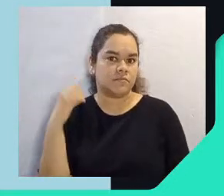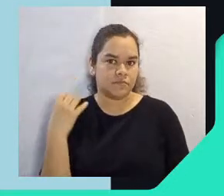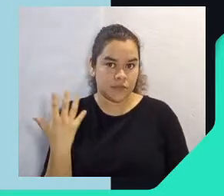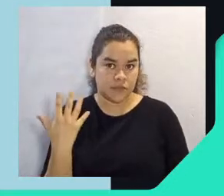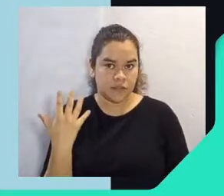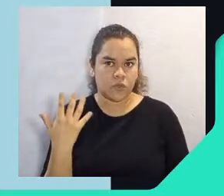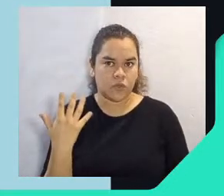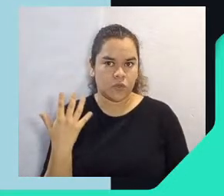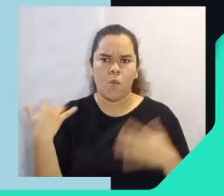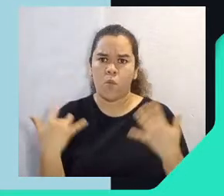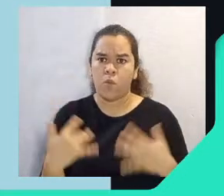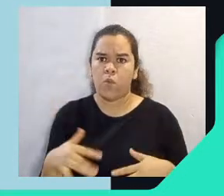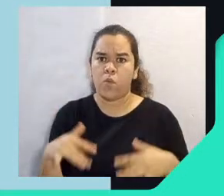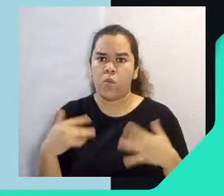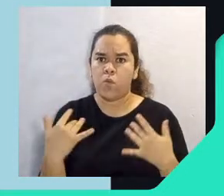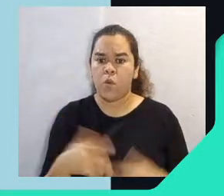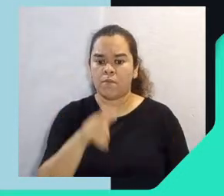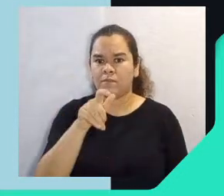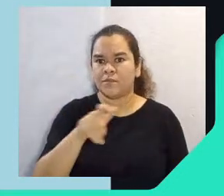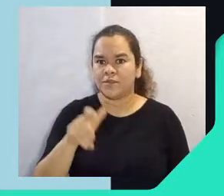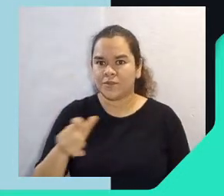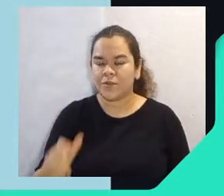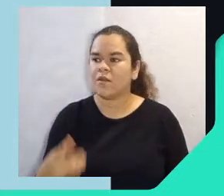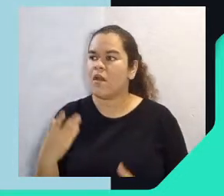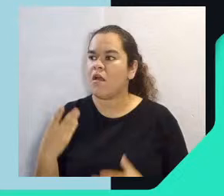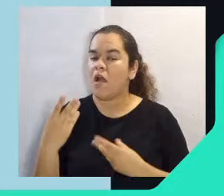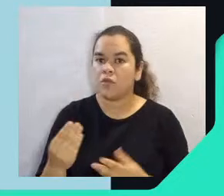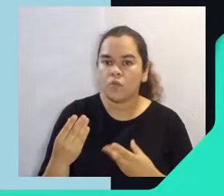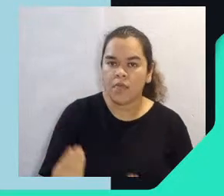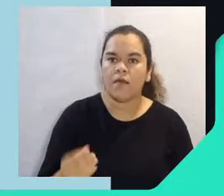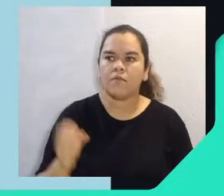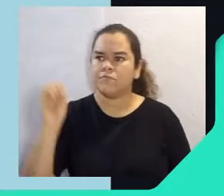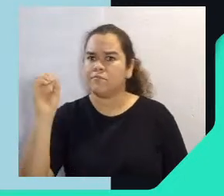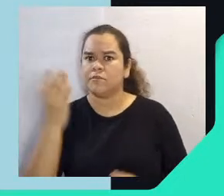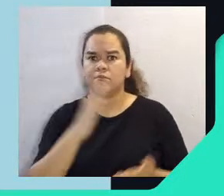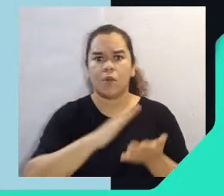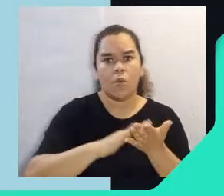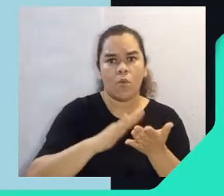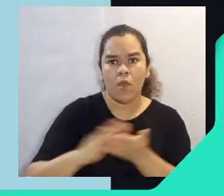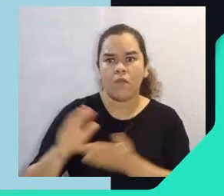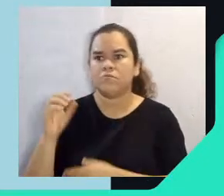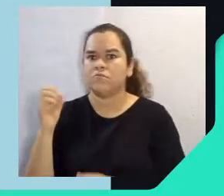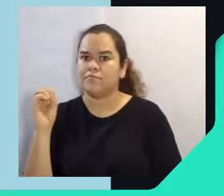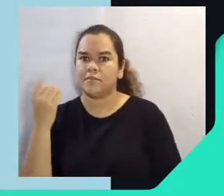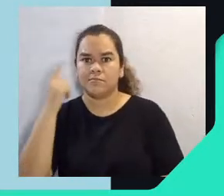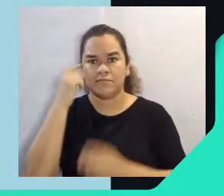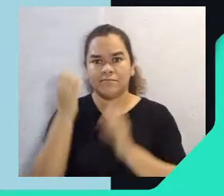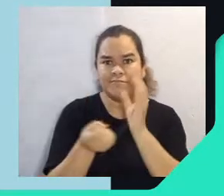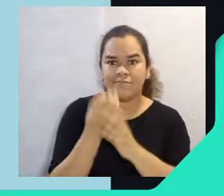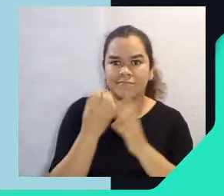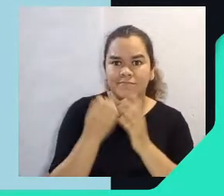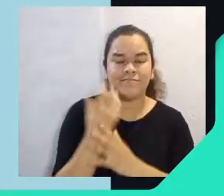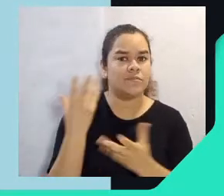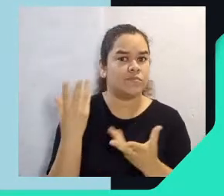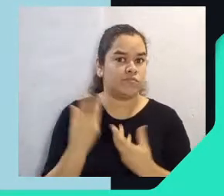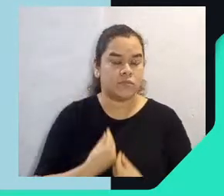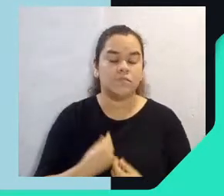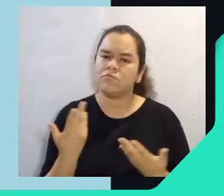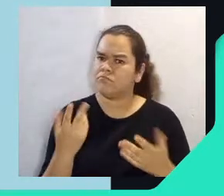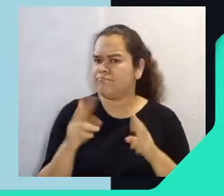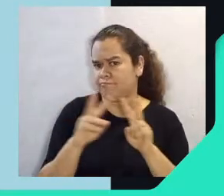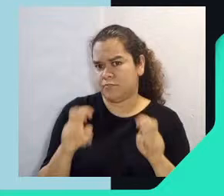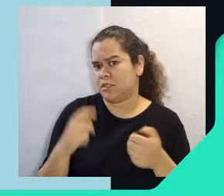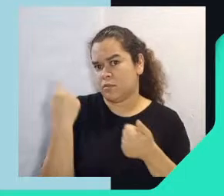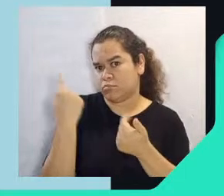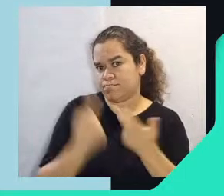para intervenir y tener un rol determinante en varias cuestiones.